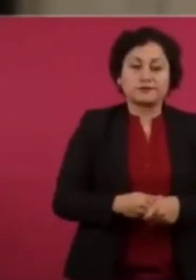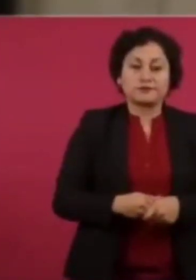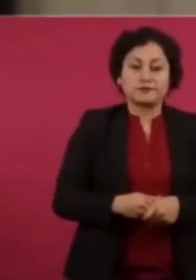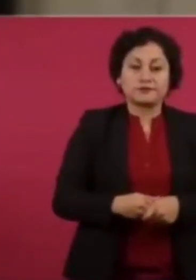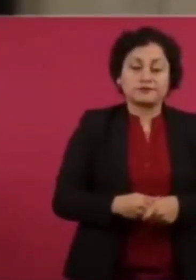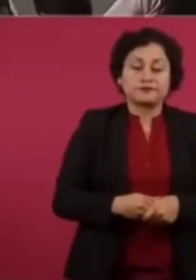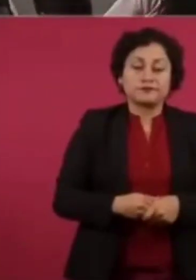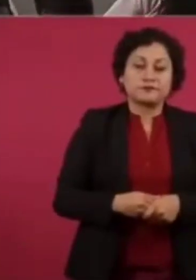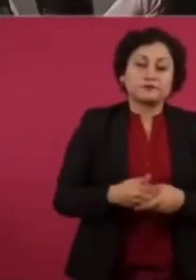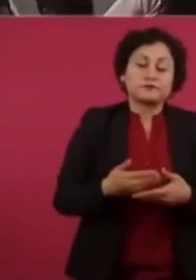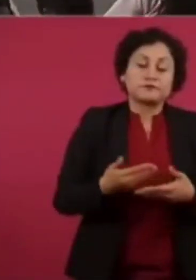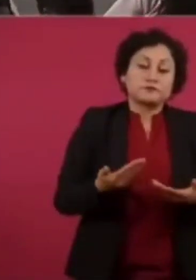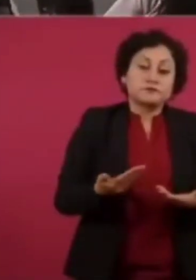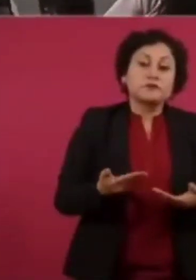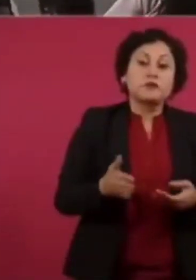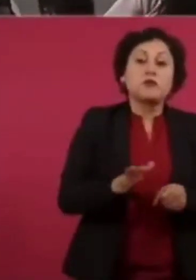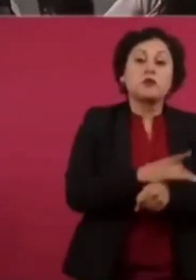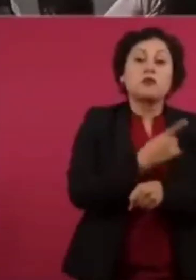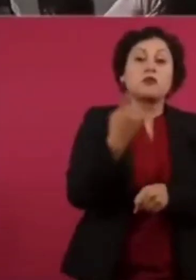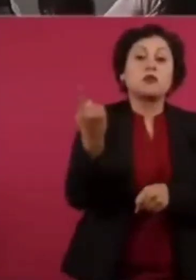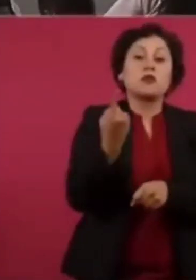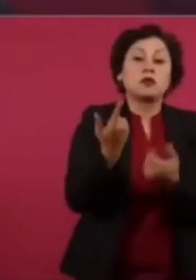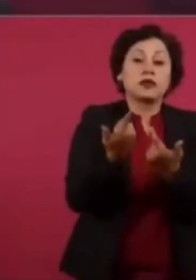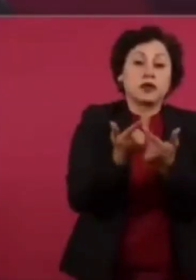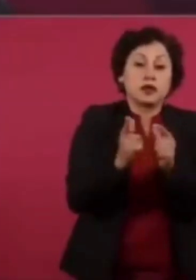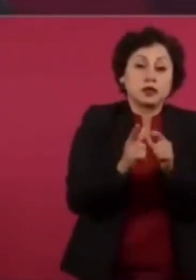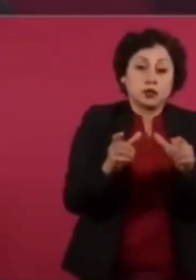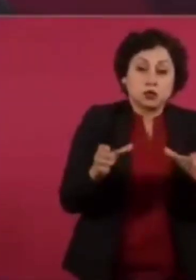y beneficia a una minoría